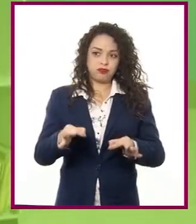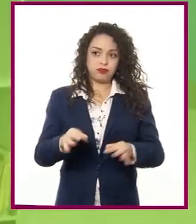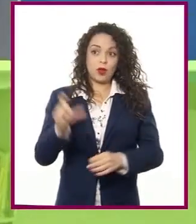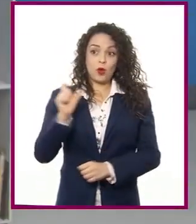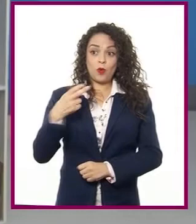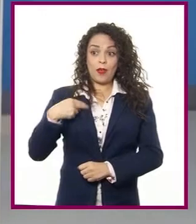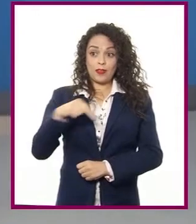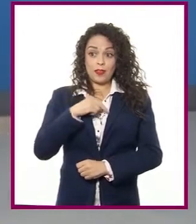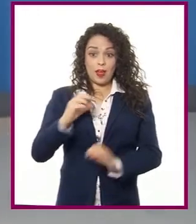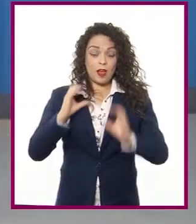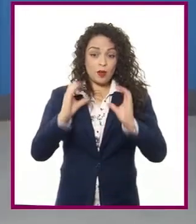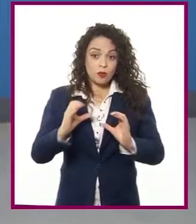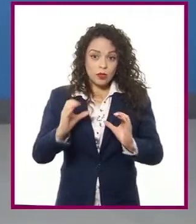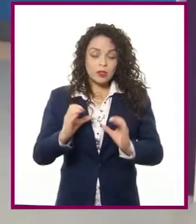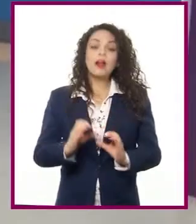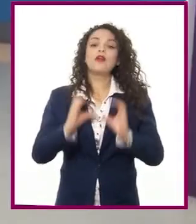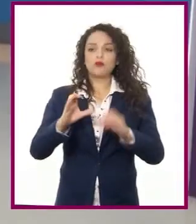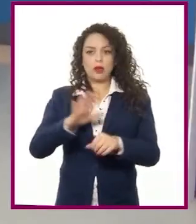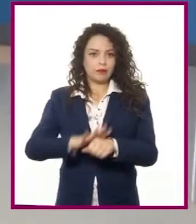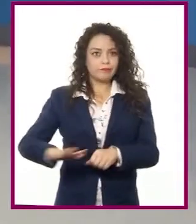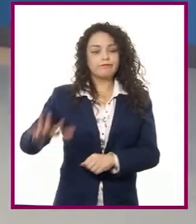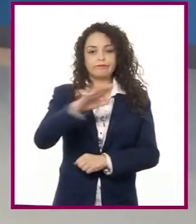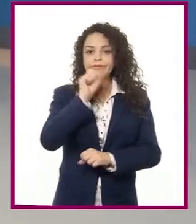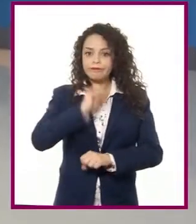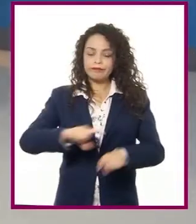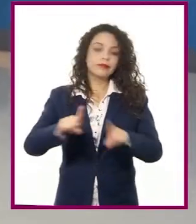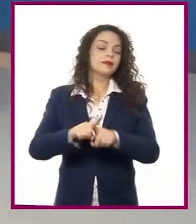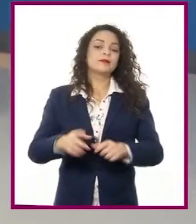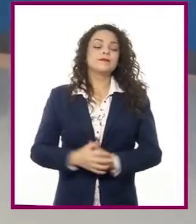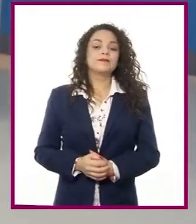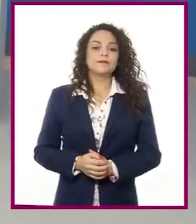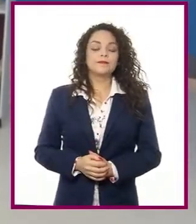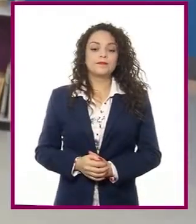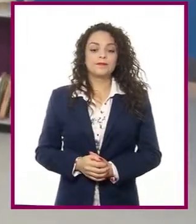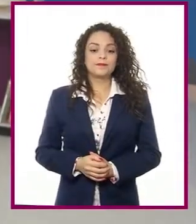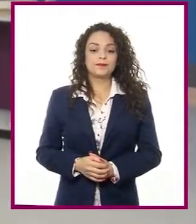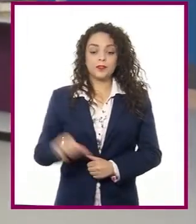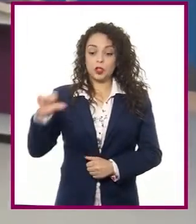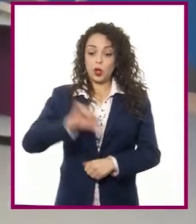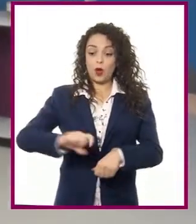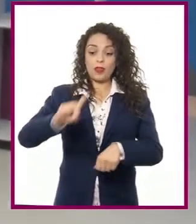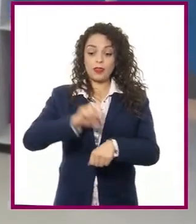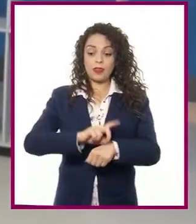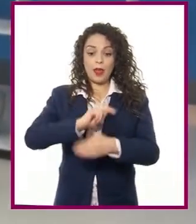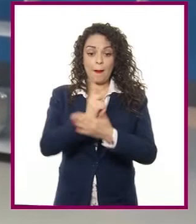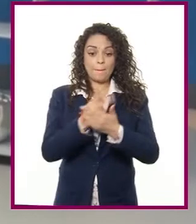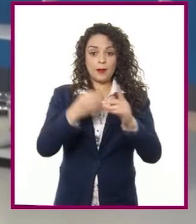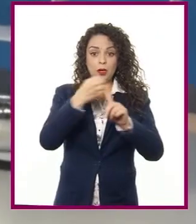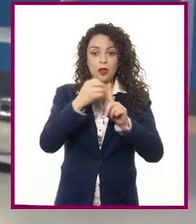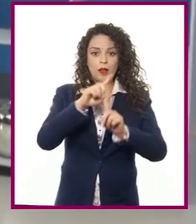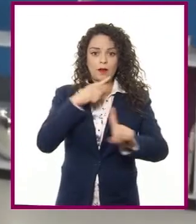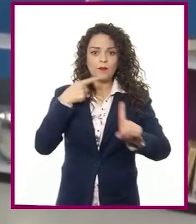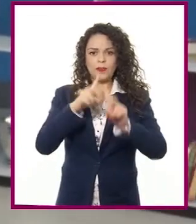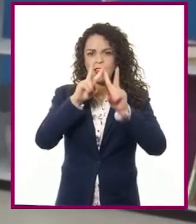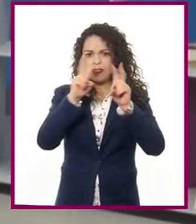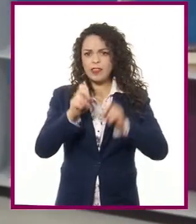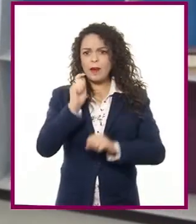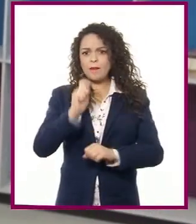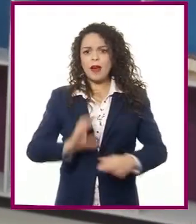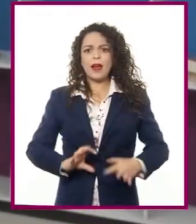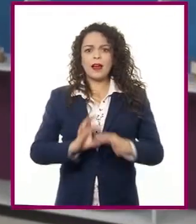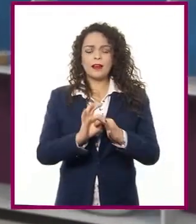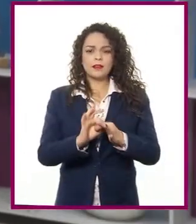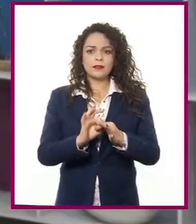nosotros mismos, cuidamos a los demás. En la sesión del día de hoy abordaremos un tema perteneciente a